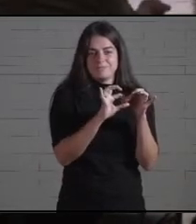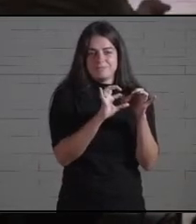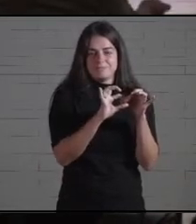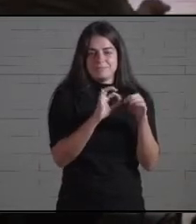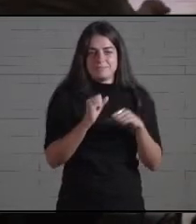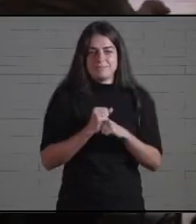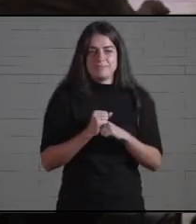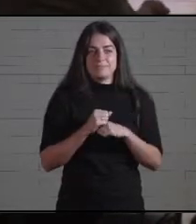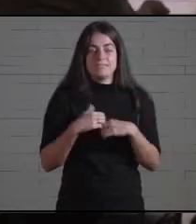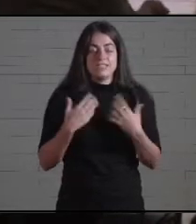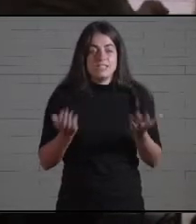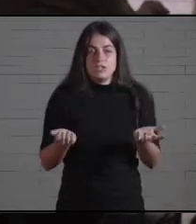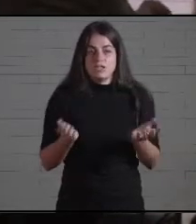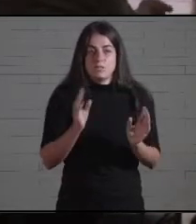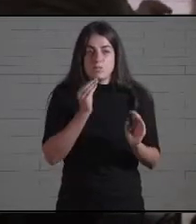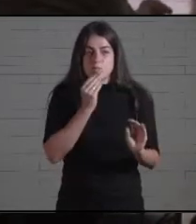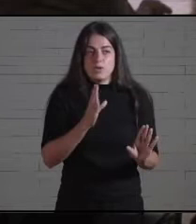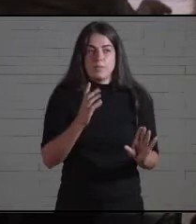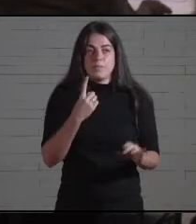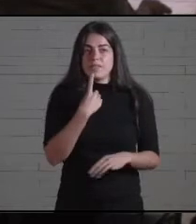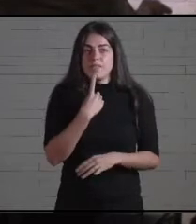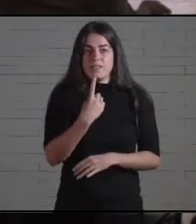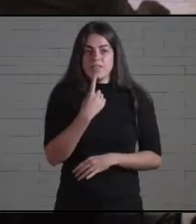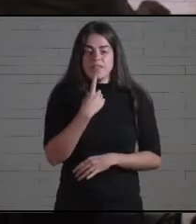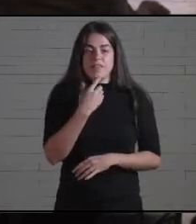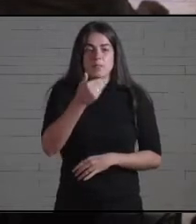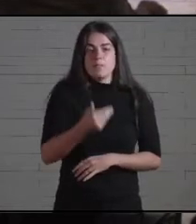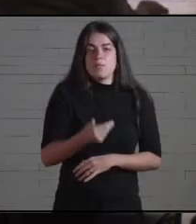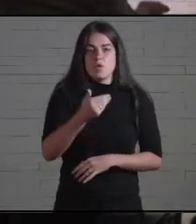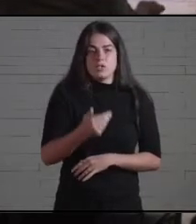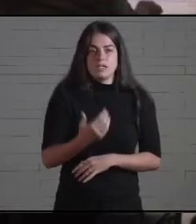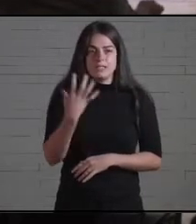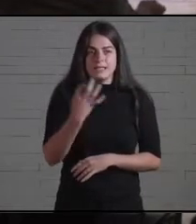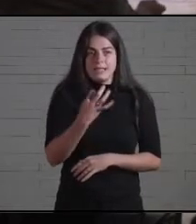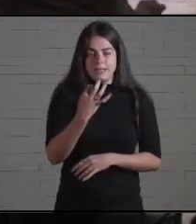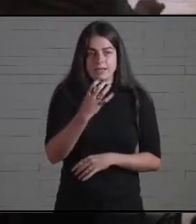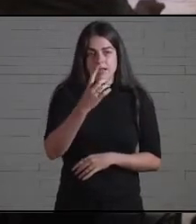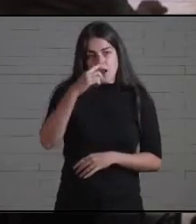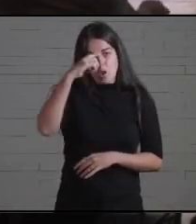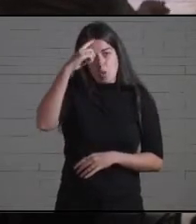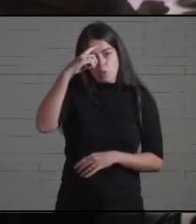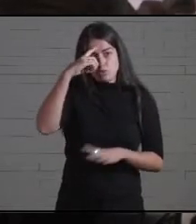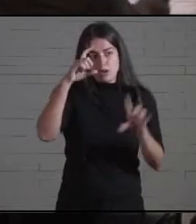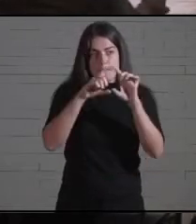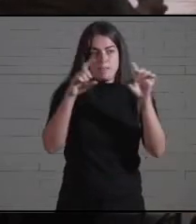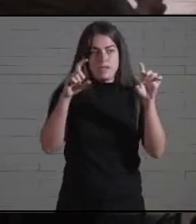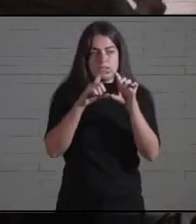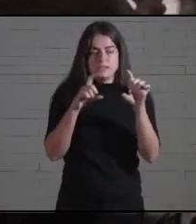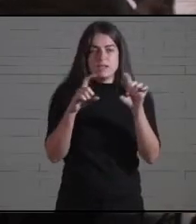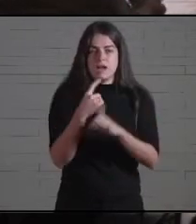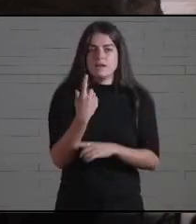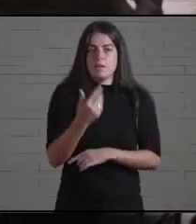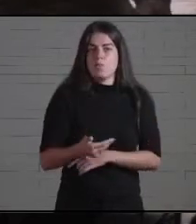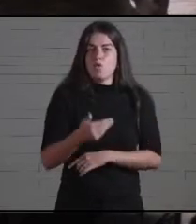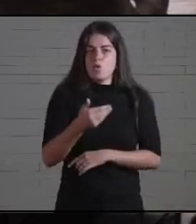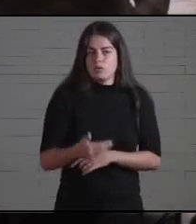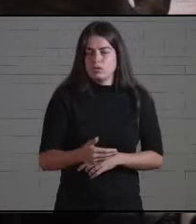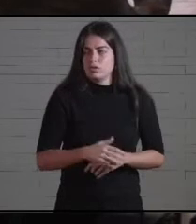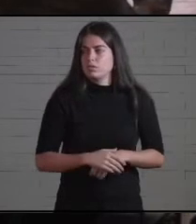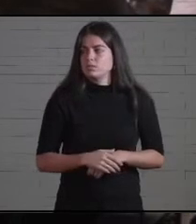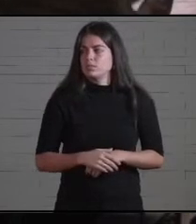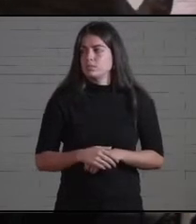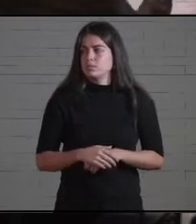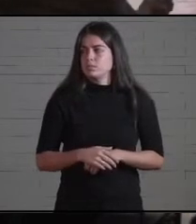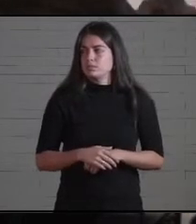De todas formas, hay que decir que sí es importante la cultura empresarial para una cuestión, que es para